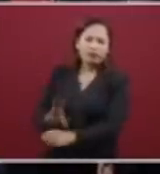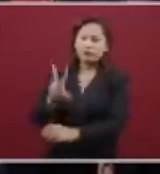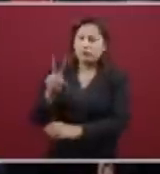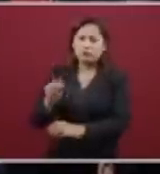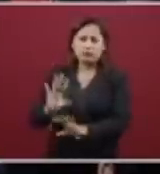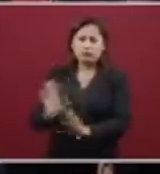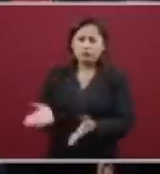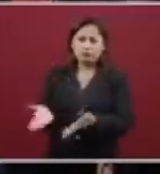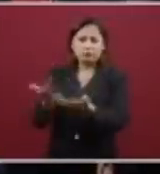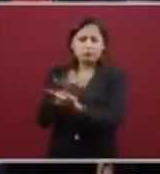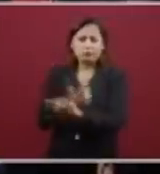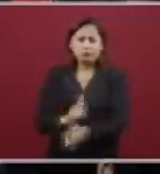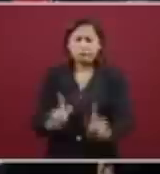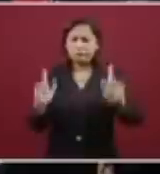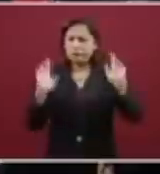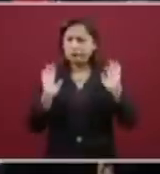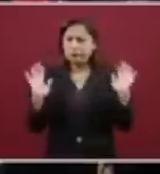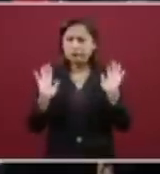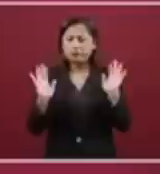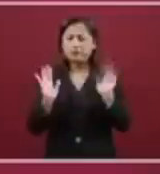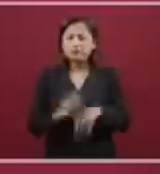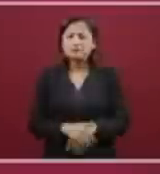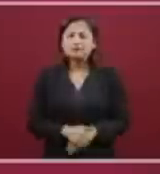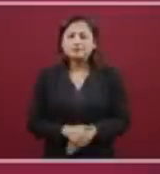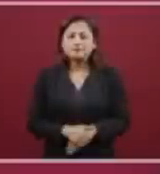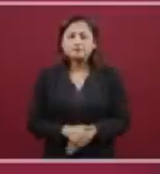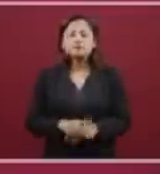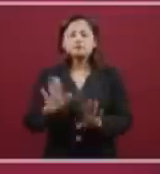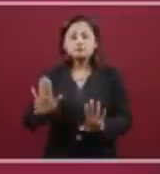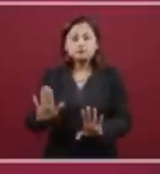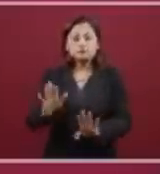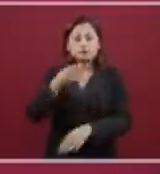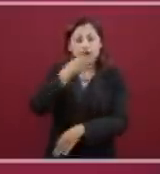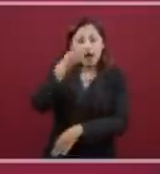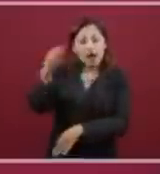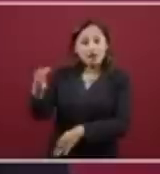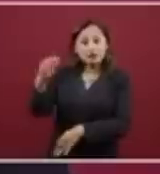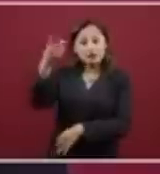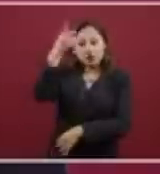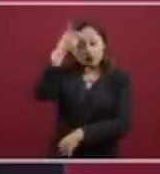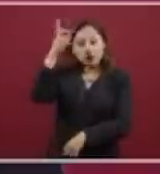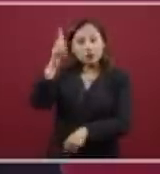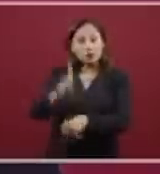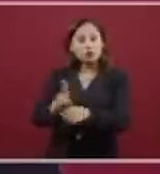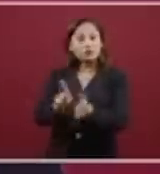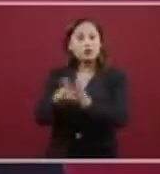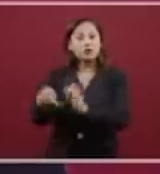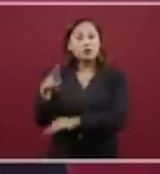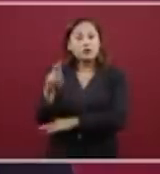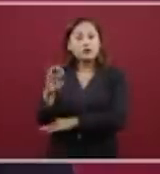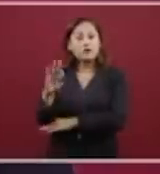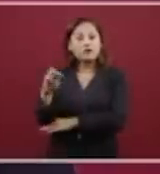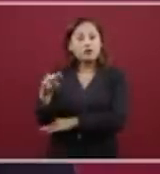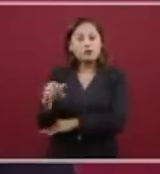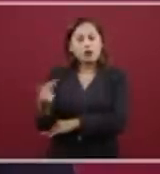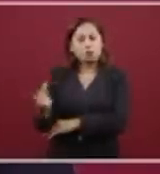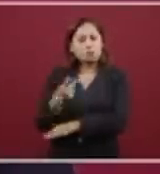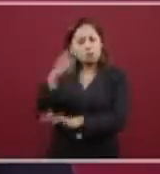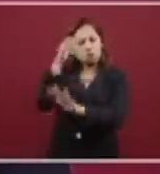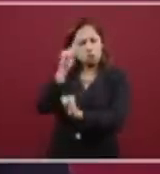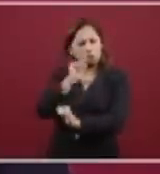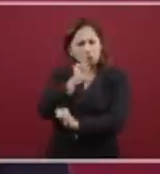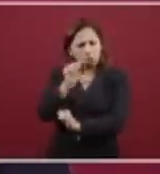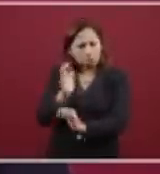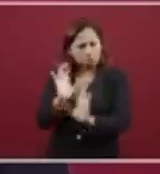decirle a los dueños del reforma que tenemos diferencias pero que